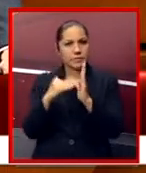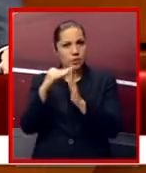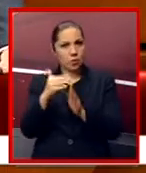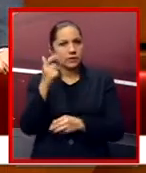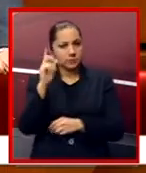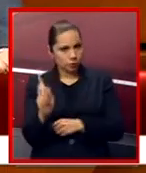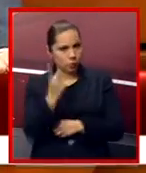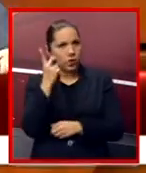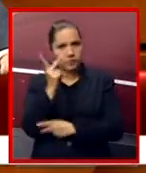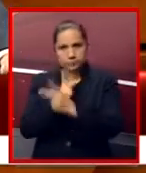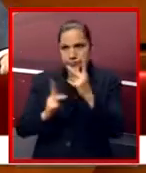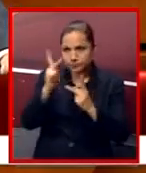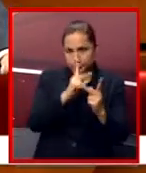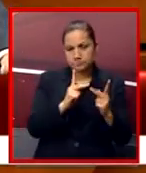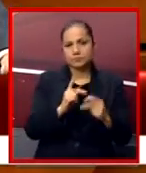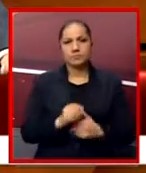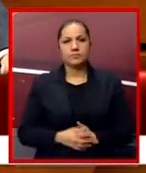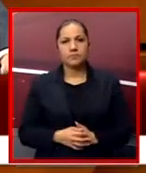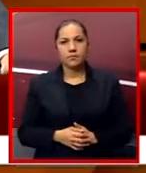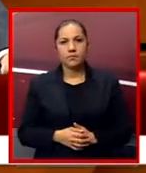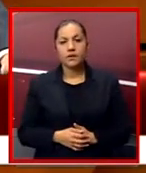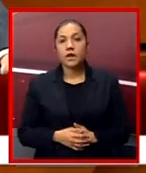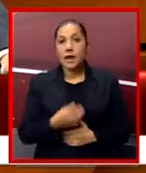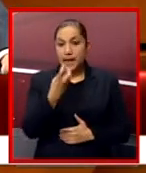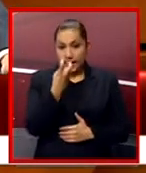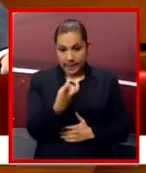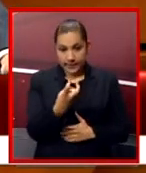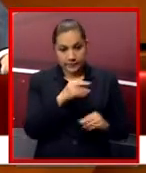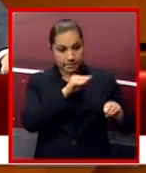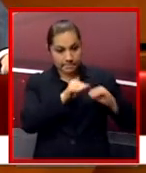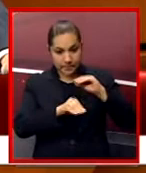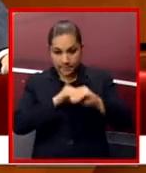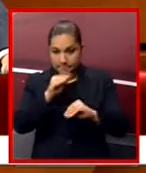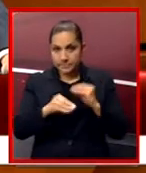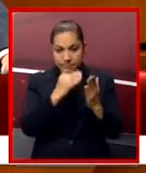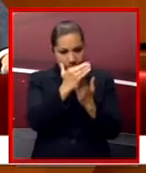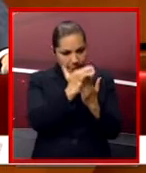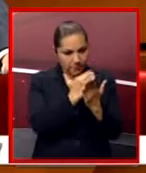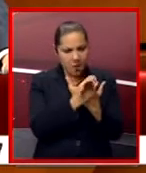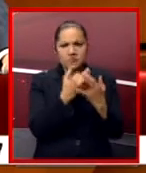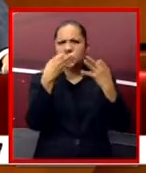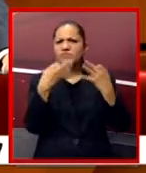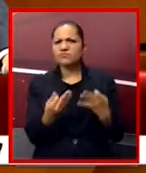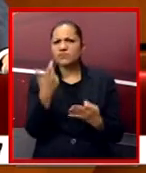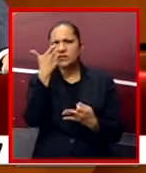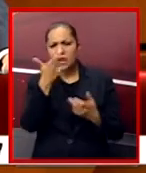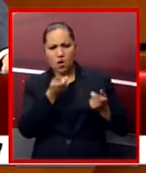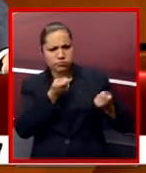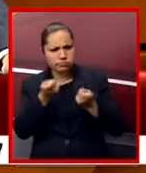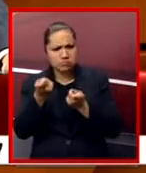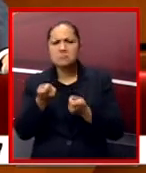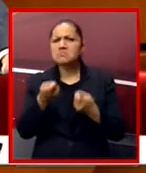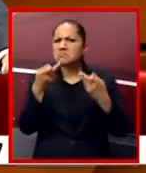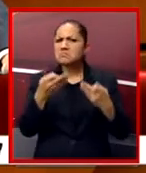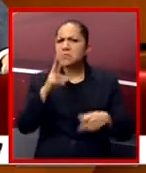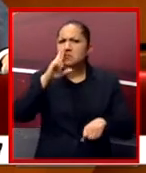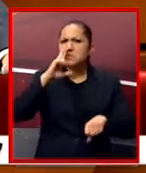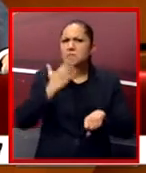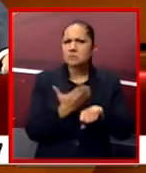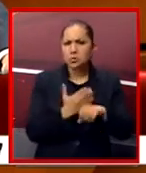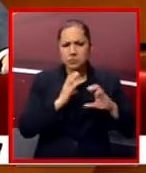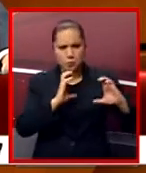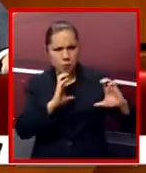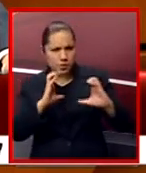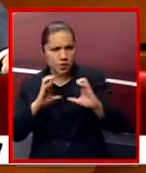dólares. Es un instrumento responsable con el país que permite dotar de ingresos a